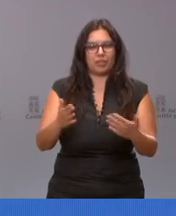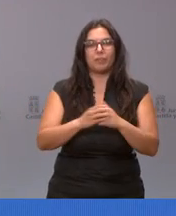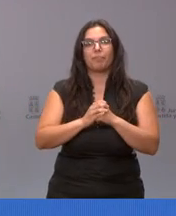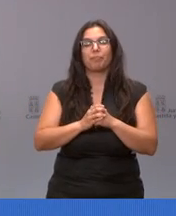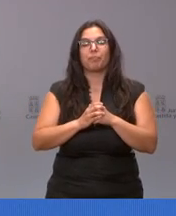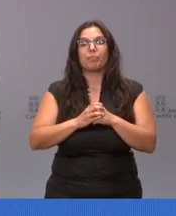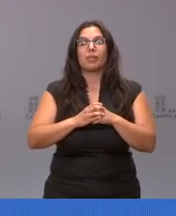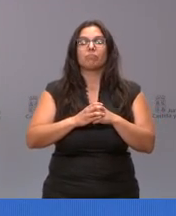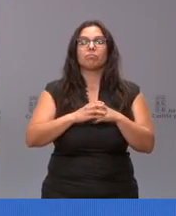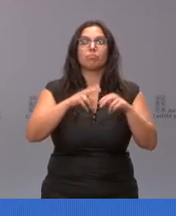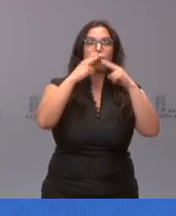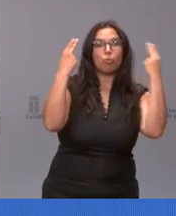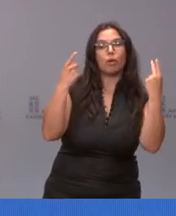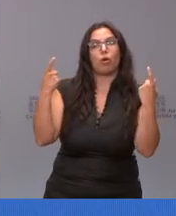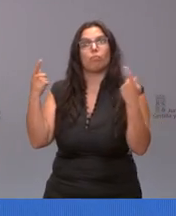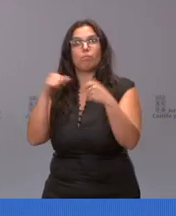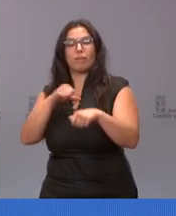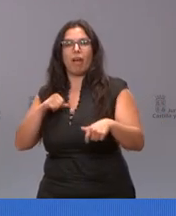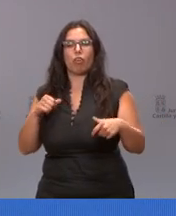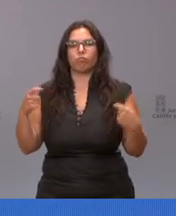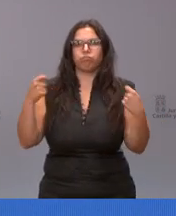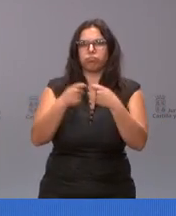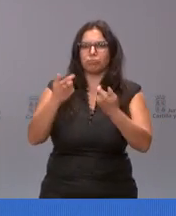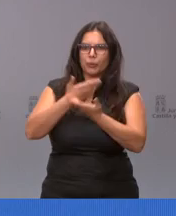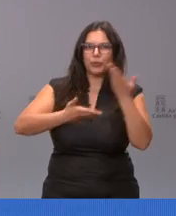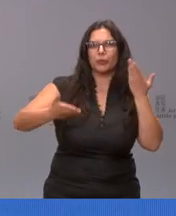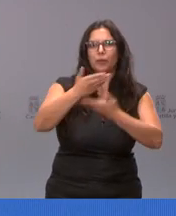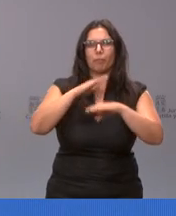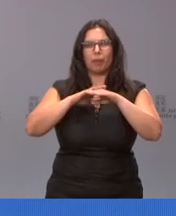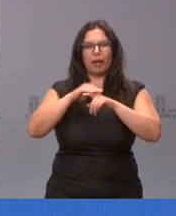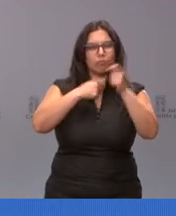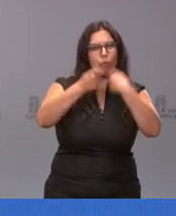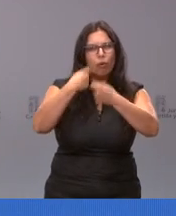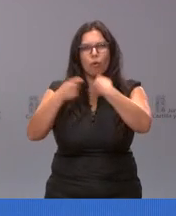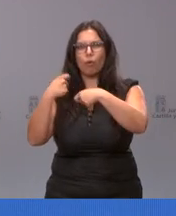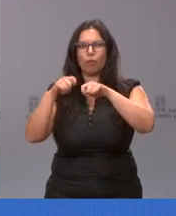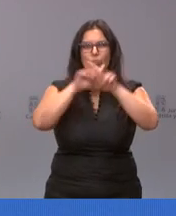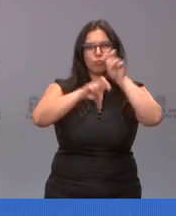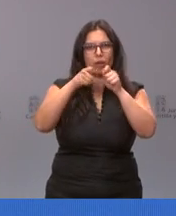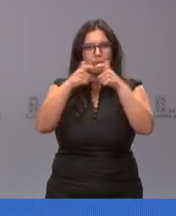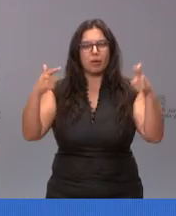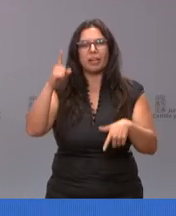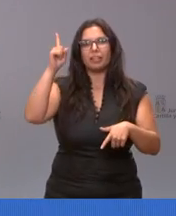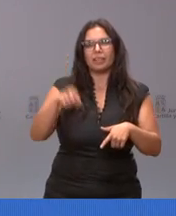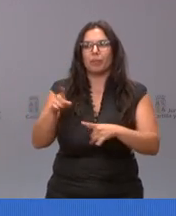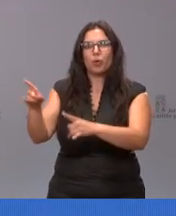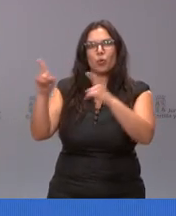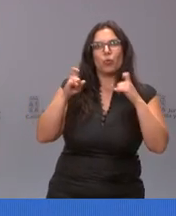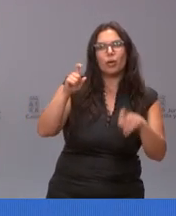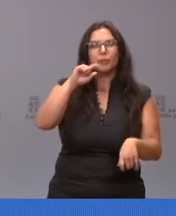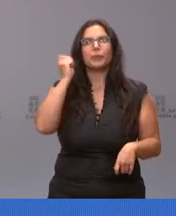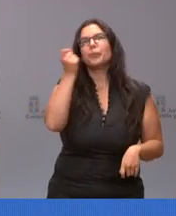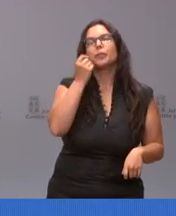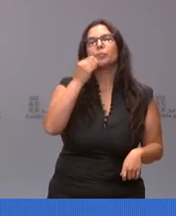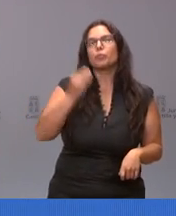unidos en una búsqueda constante de mercados globales, pero también la capacidad de impulsar, promover y retener, así como facilitar